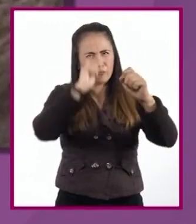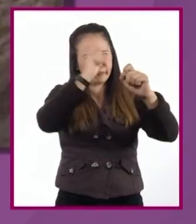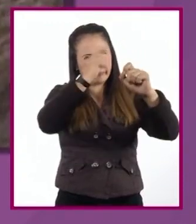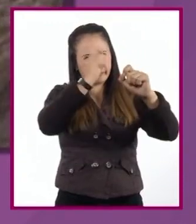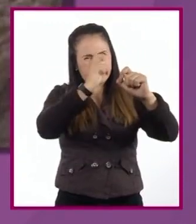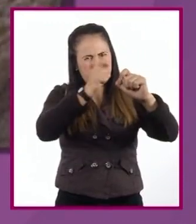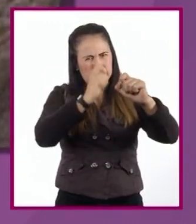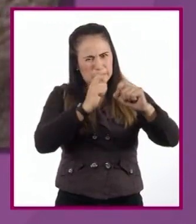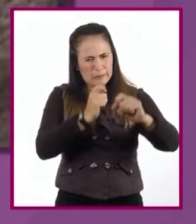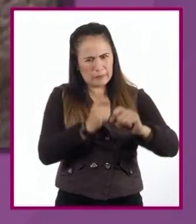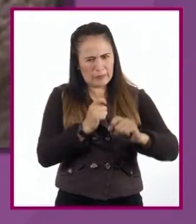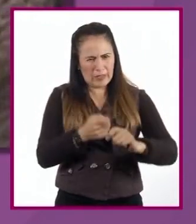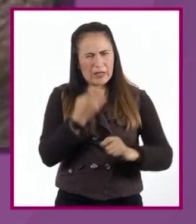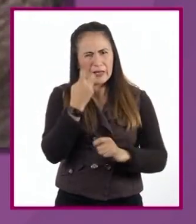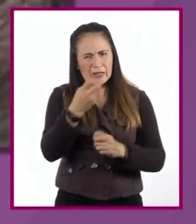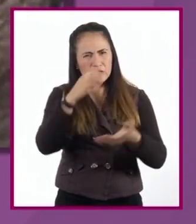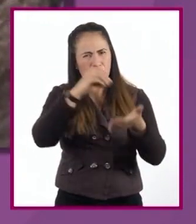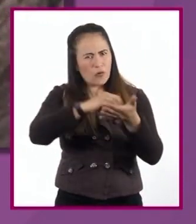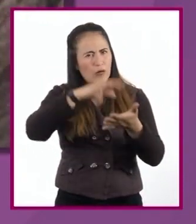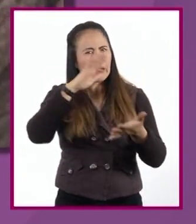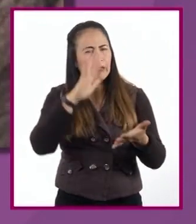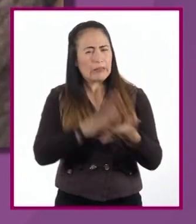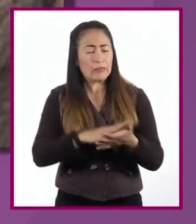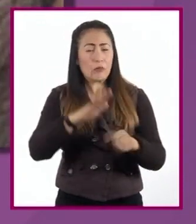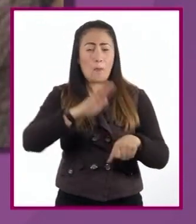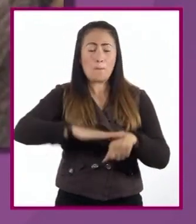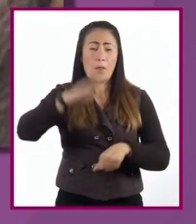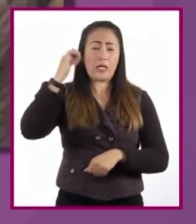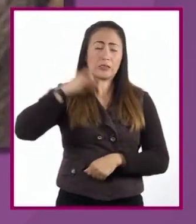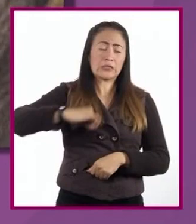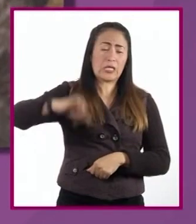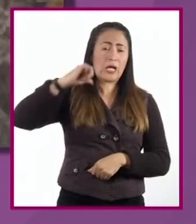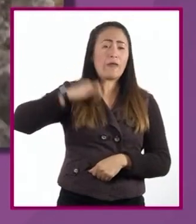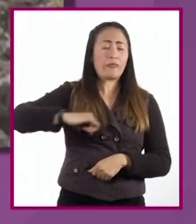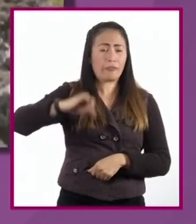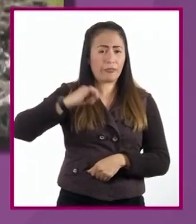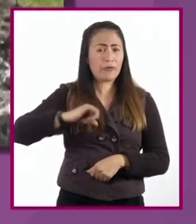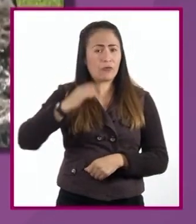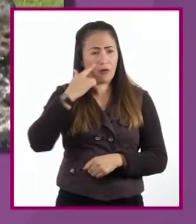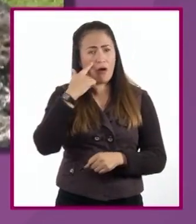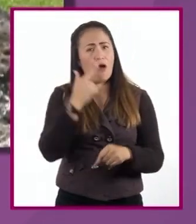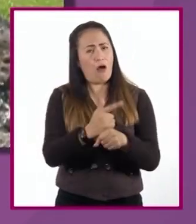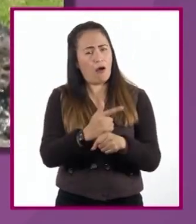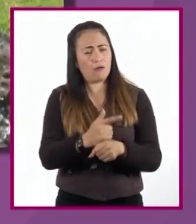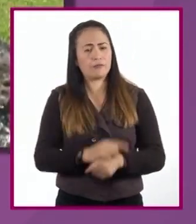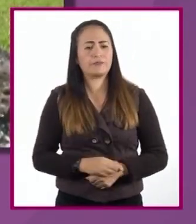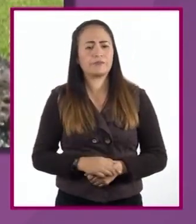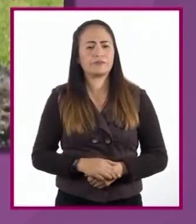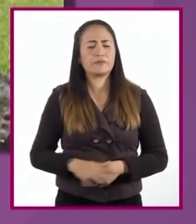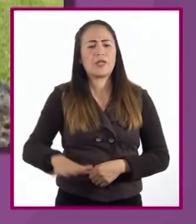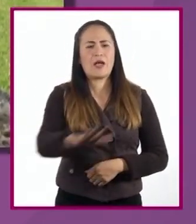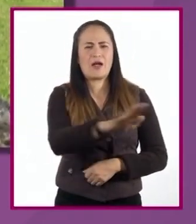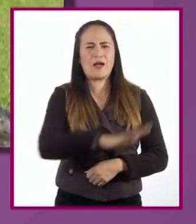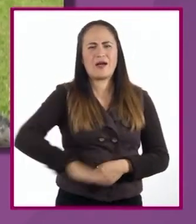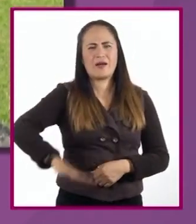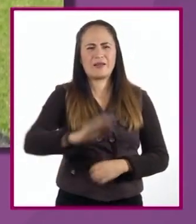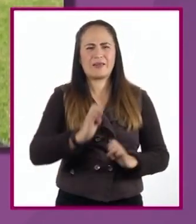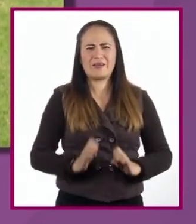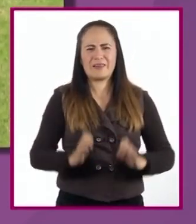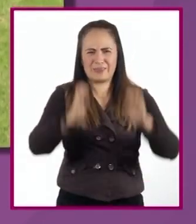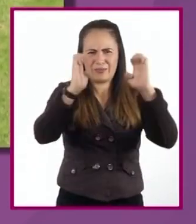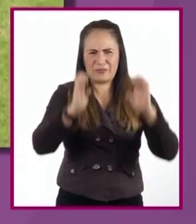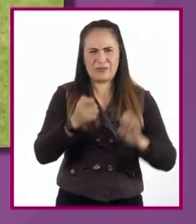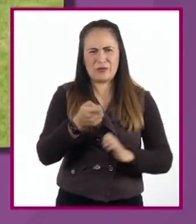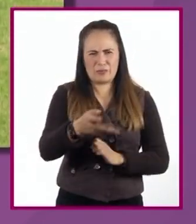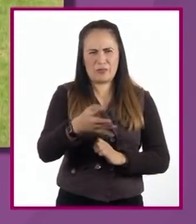convirtiéndose en uno de los registros ideográficos más antiguos que se han conocido. El área de edificios conocida como Cuicuilco